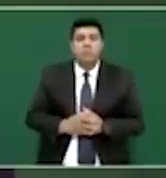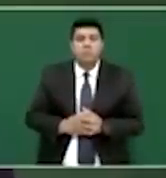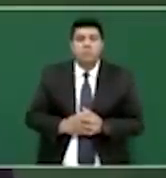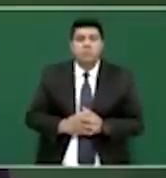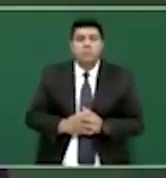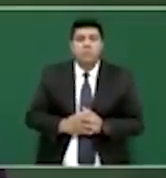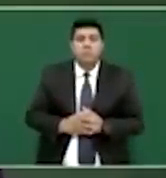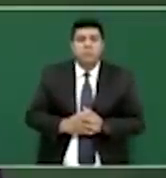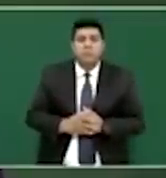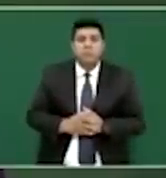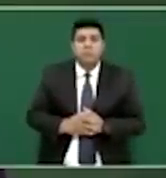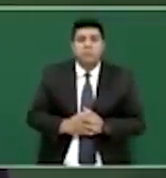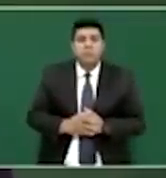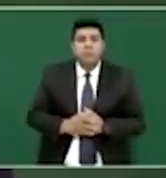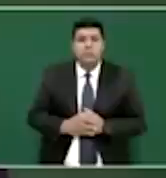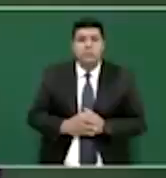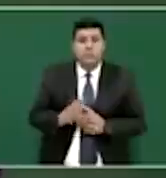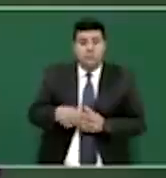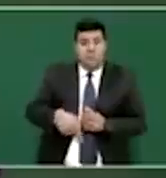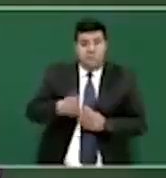Tenemos todavía